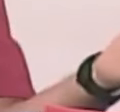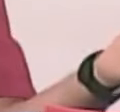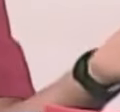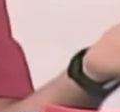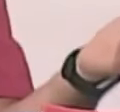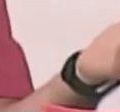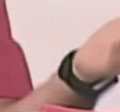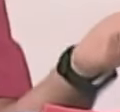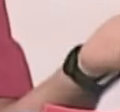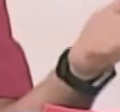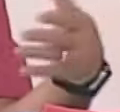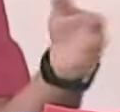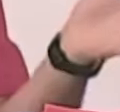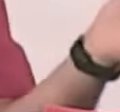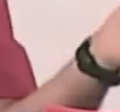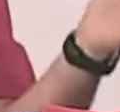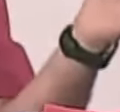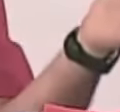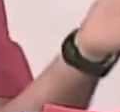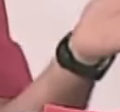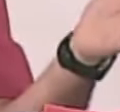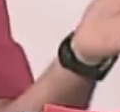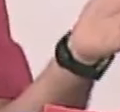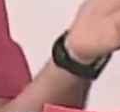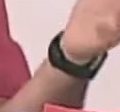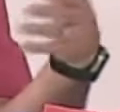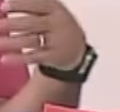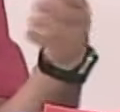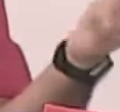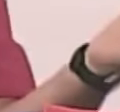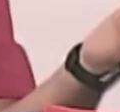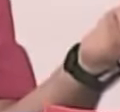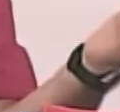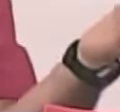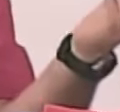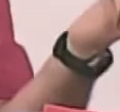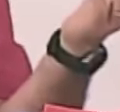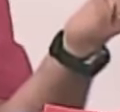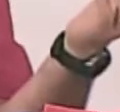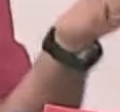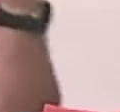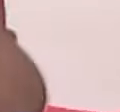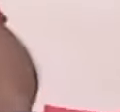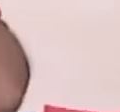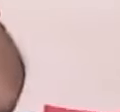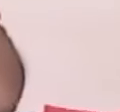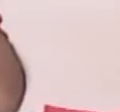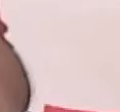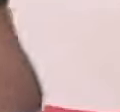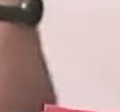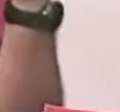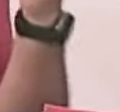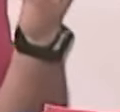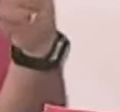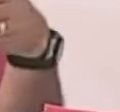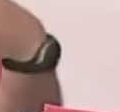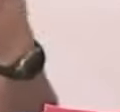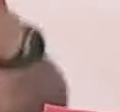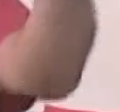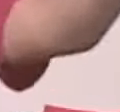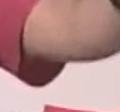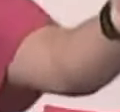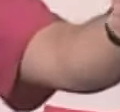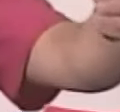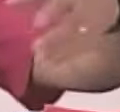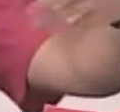campaña de alguien aquí en Venezuela, que convoca el 21 de marzo. Ahora, debemos recordar las convocatorias que él